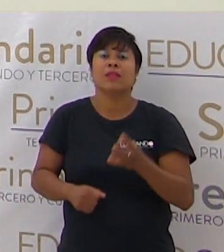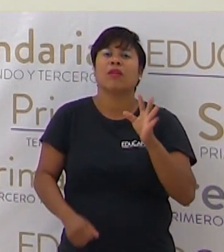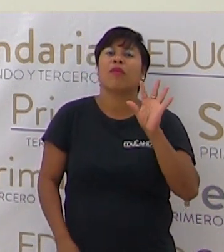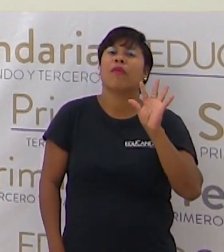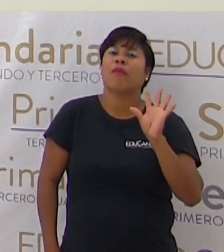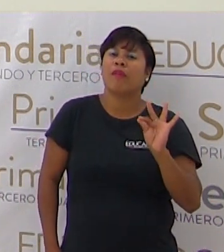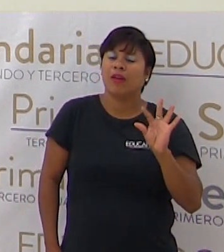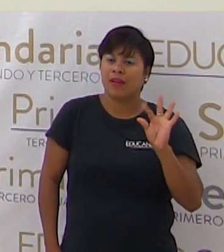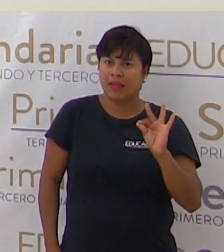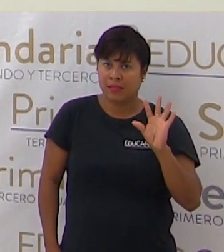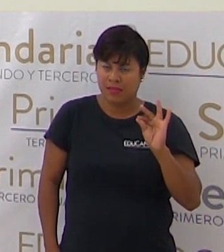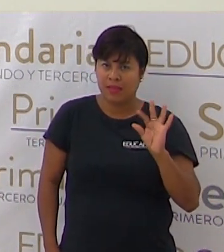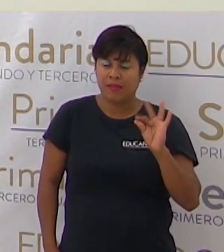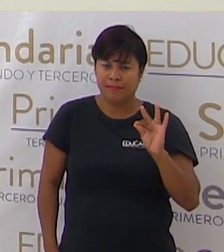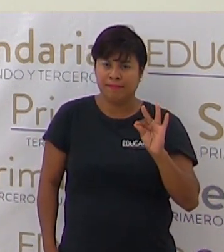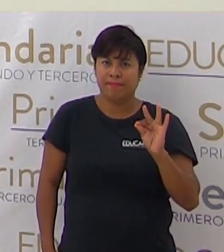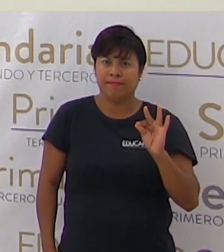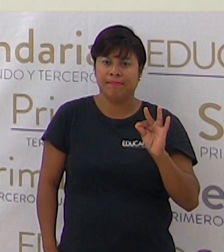40